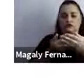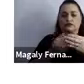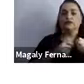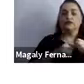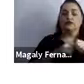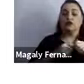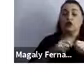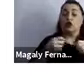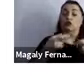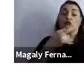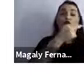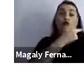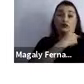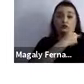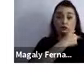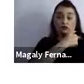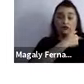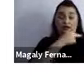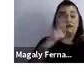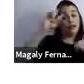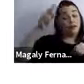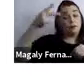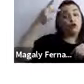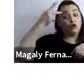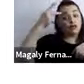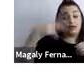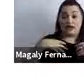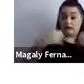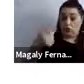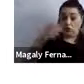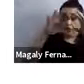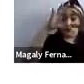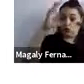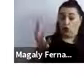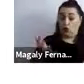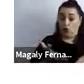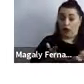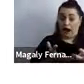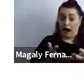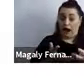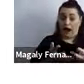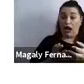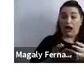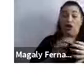Como responsable de la política de salud global en la Unión Europea,